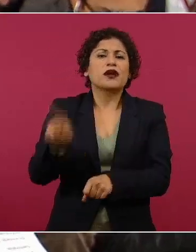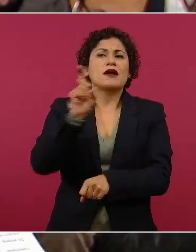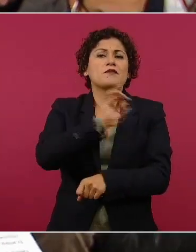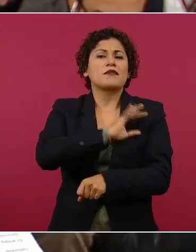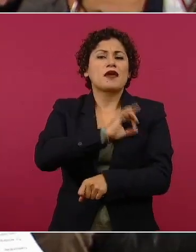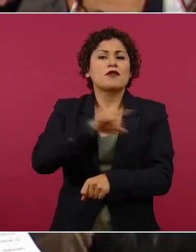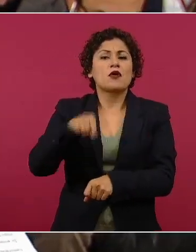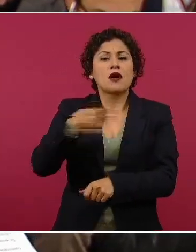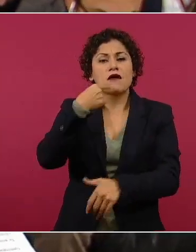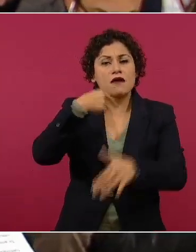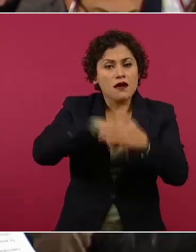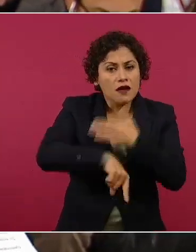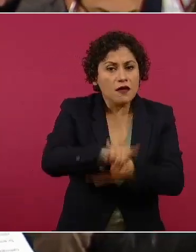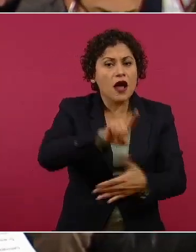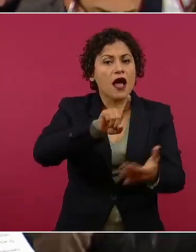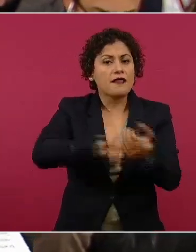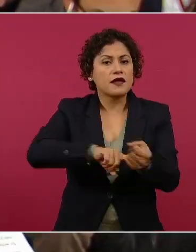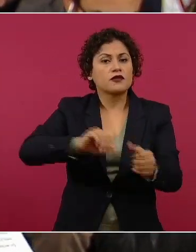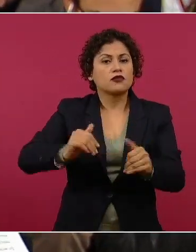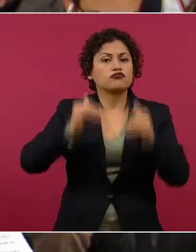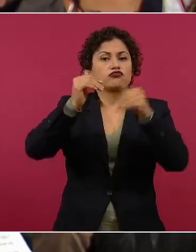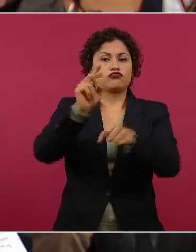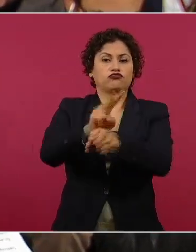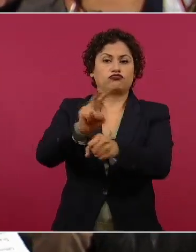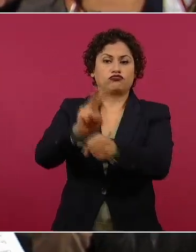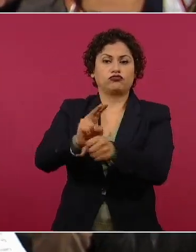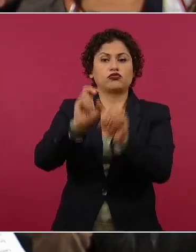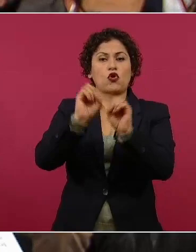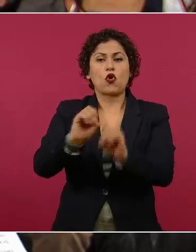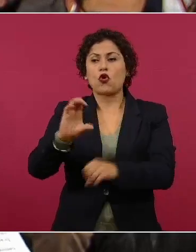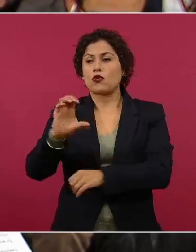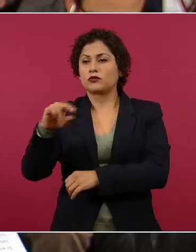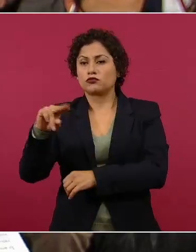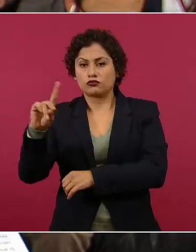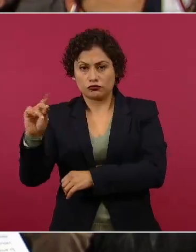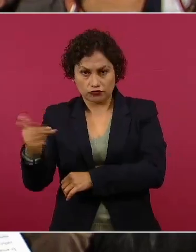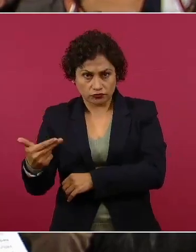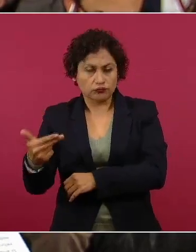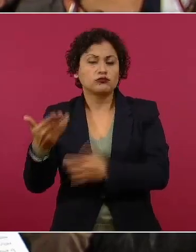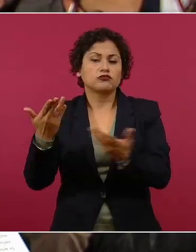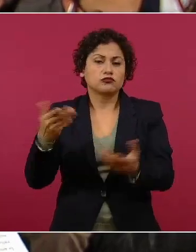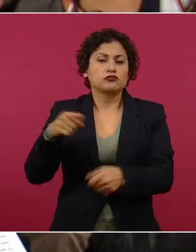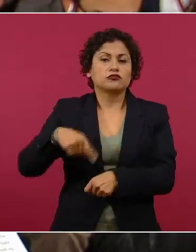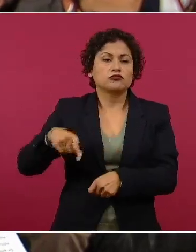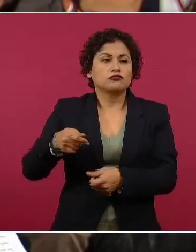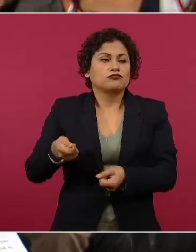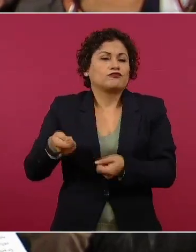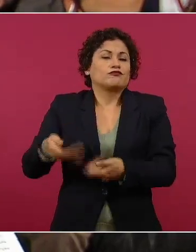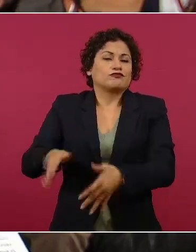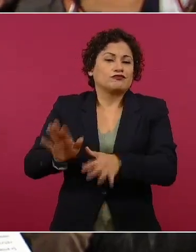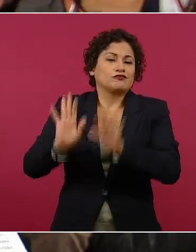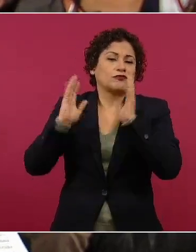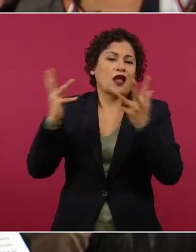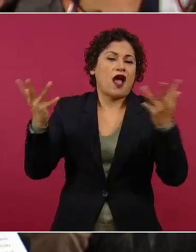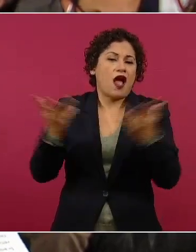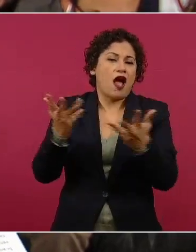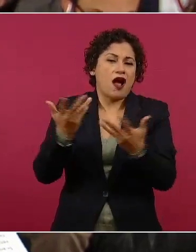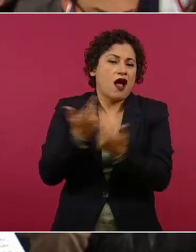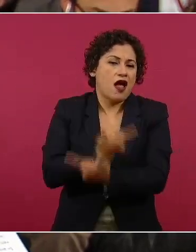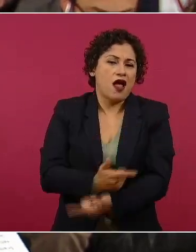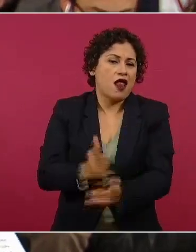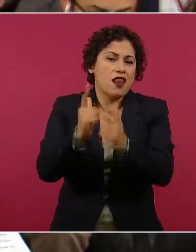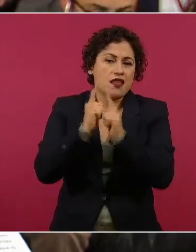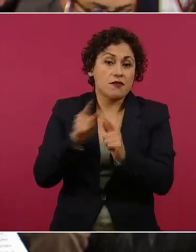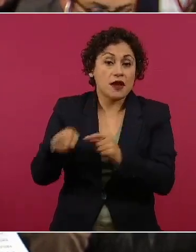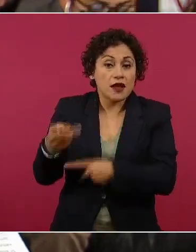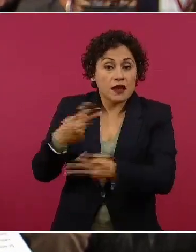los órganos internos de control o ante las comisiones de derechos humanos, y entonces les dejan hacer y deshacer a su antojo, creando así grupos de